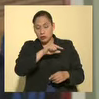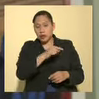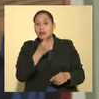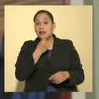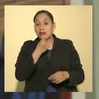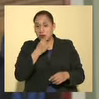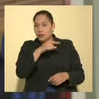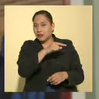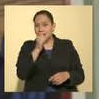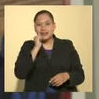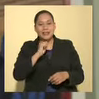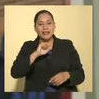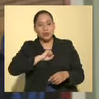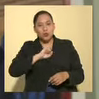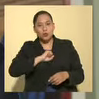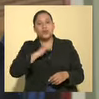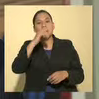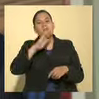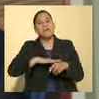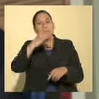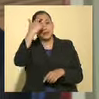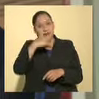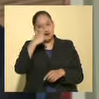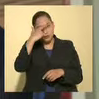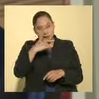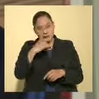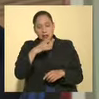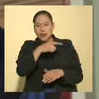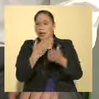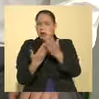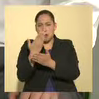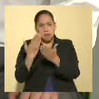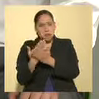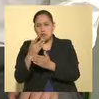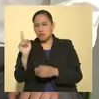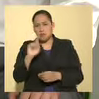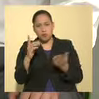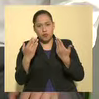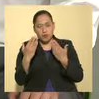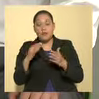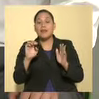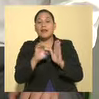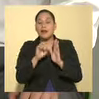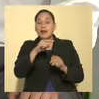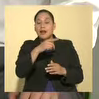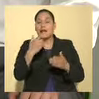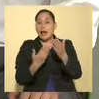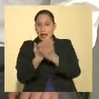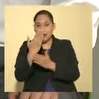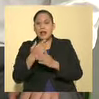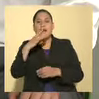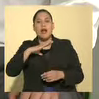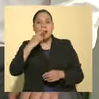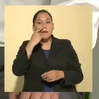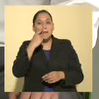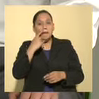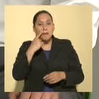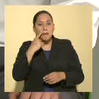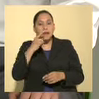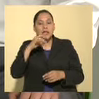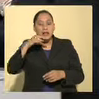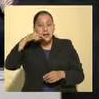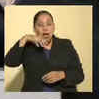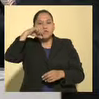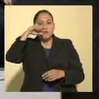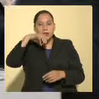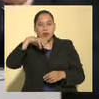tos generalmente nocturna, porque en el día, como estoy hablando del escurrimiento de moco, se están tragando el moco,